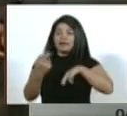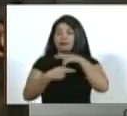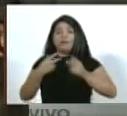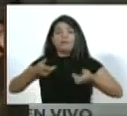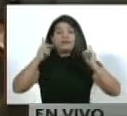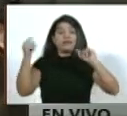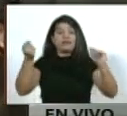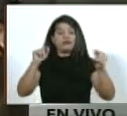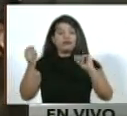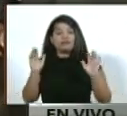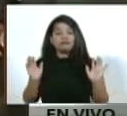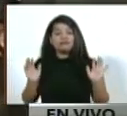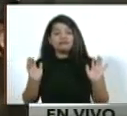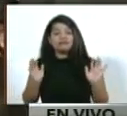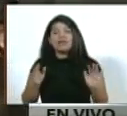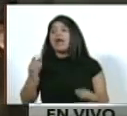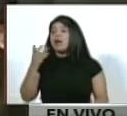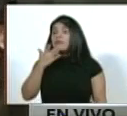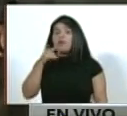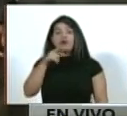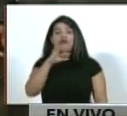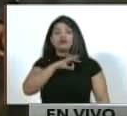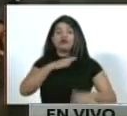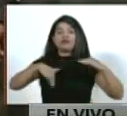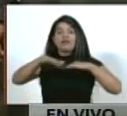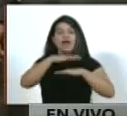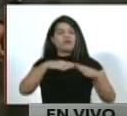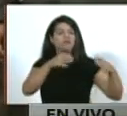una sociedad estratificada